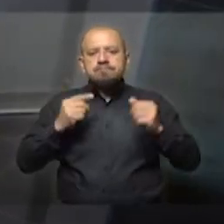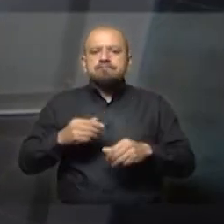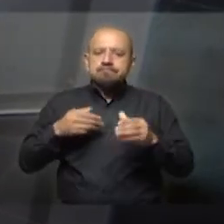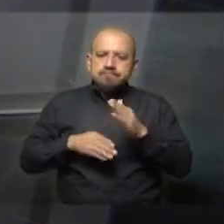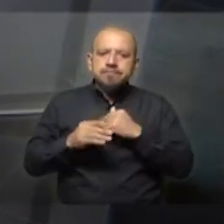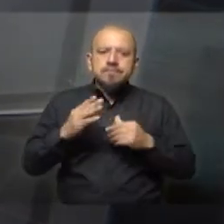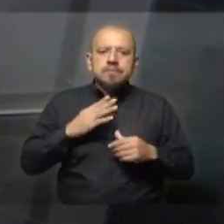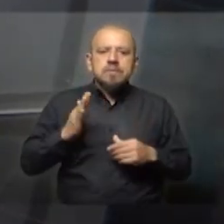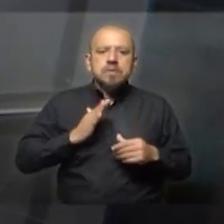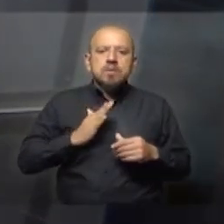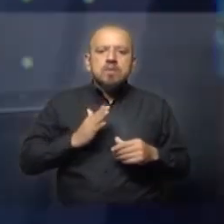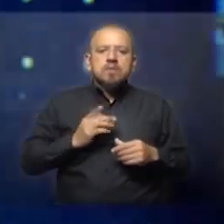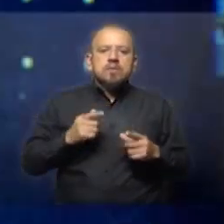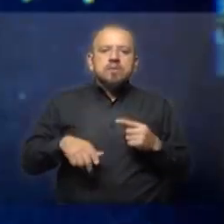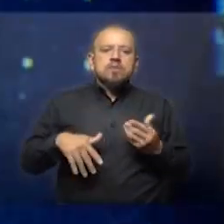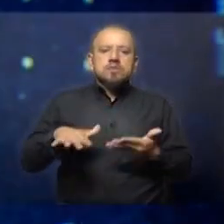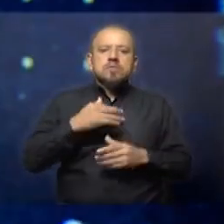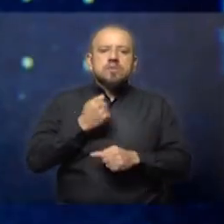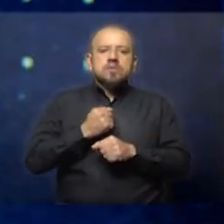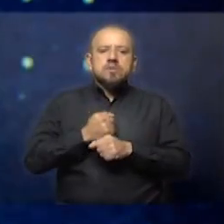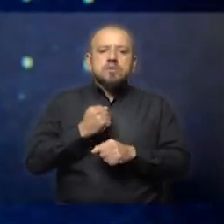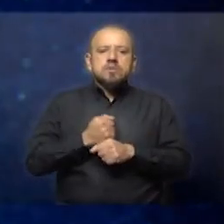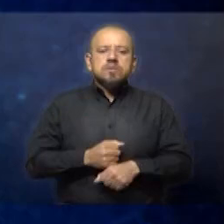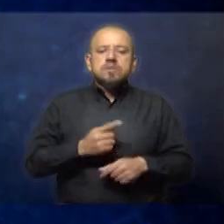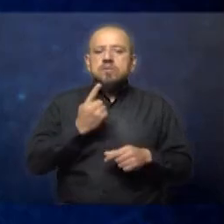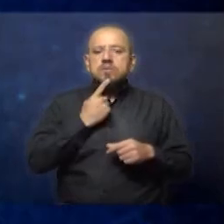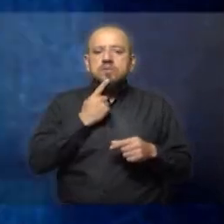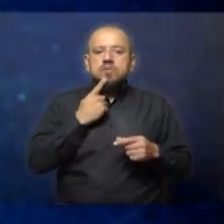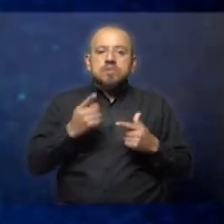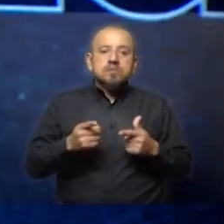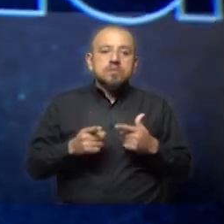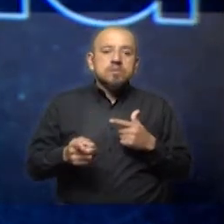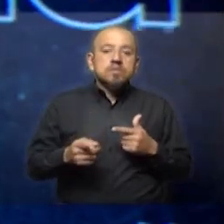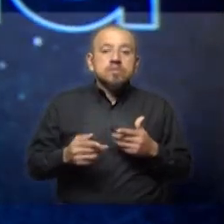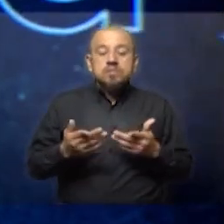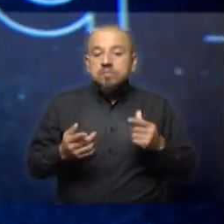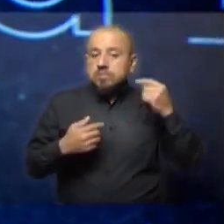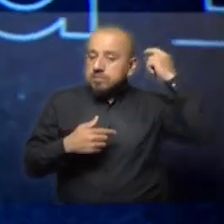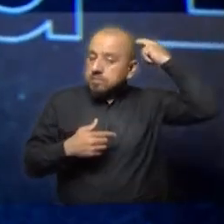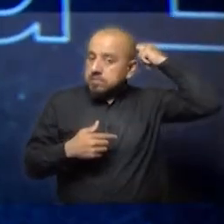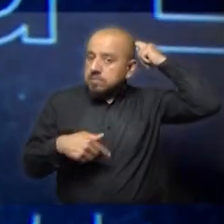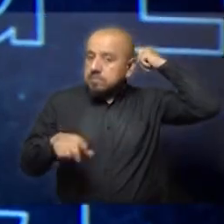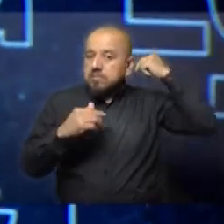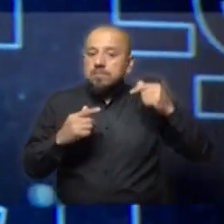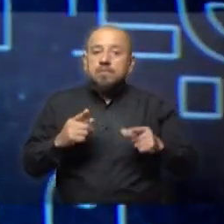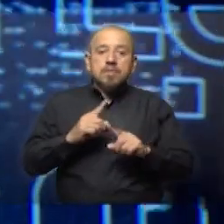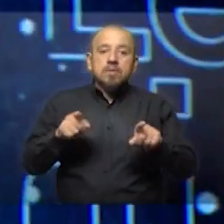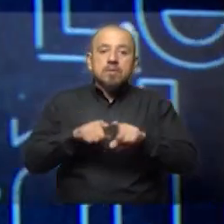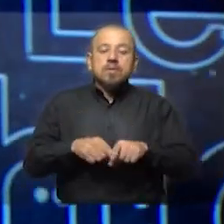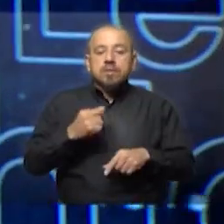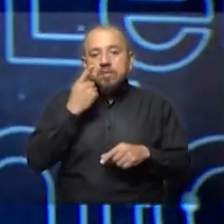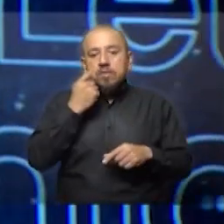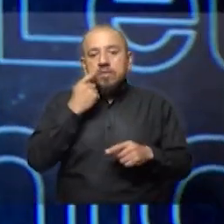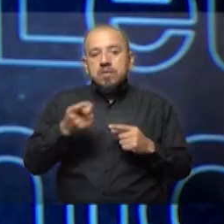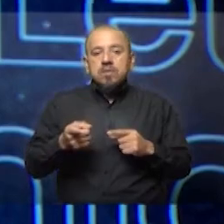público no del mercado del trabajo de la política no supuso la igual entrada del hombre